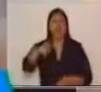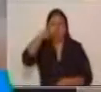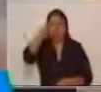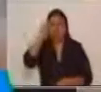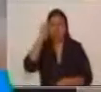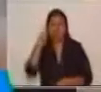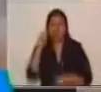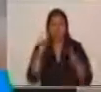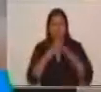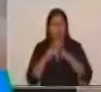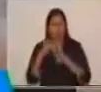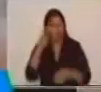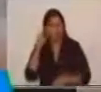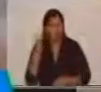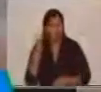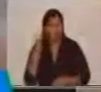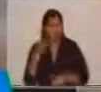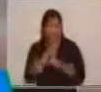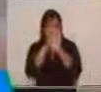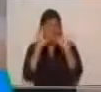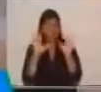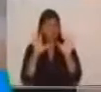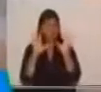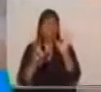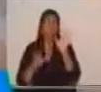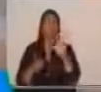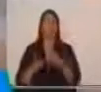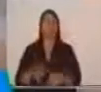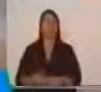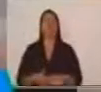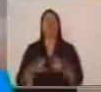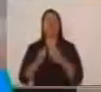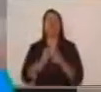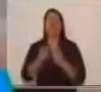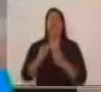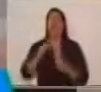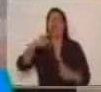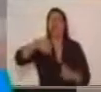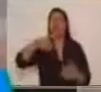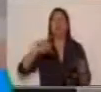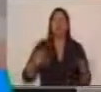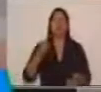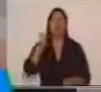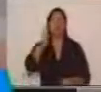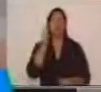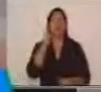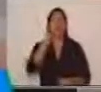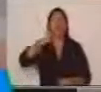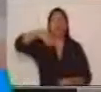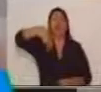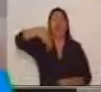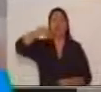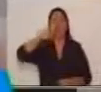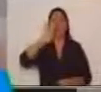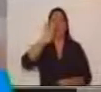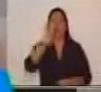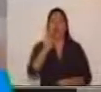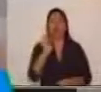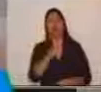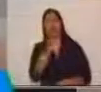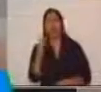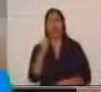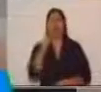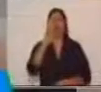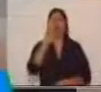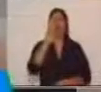entendiendo? Muy bien. Vamos a avanzar entonces ahora con el género dramático. Y el género dramático van a ser